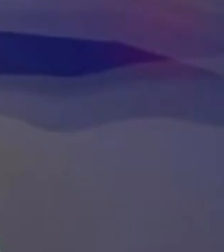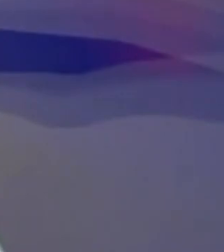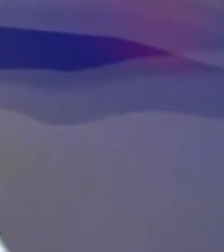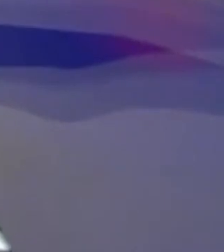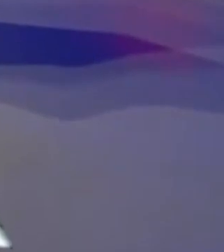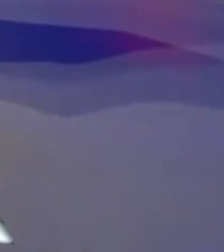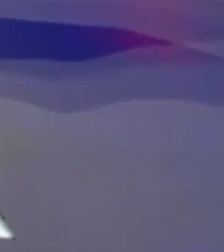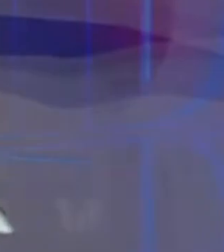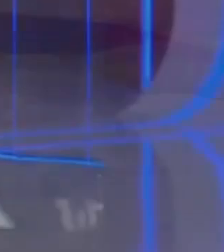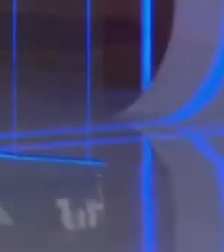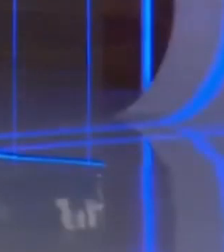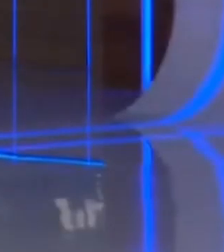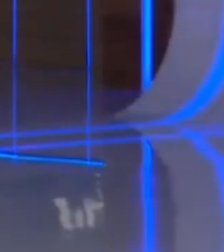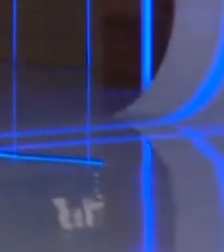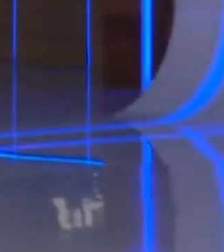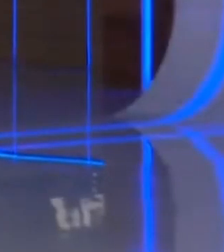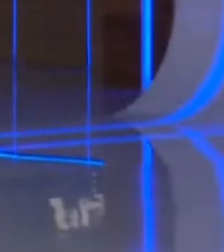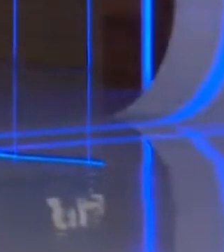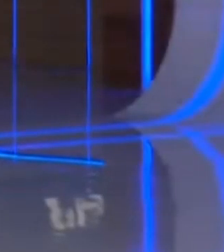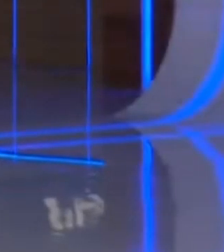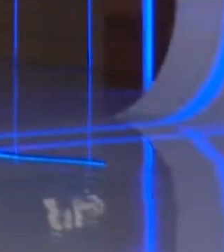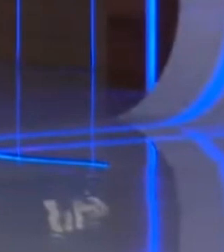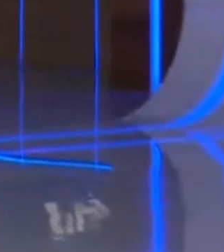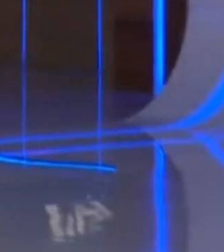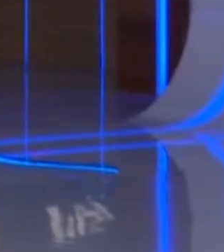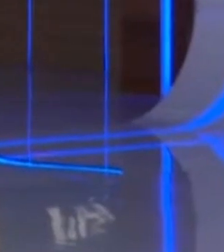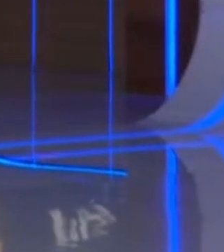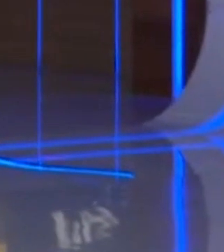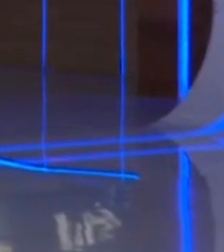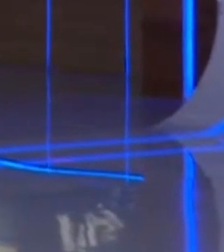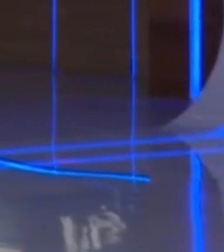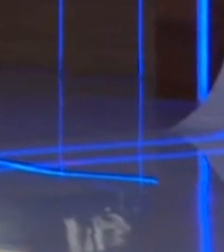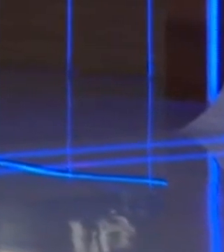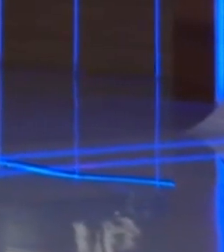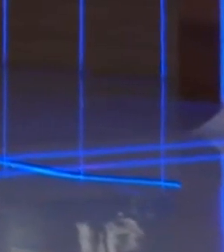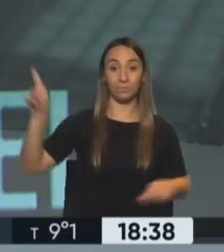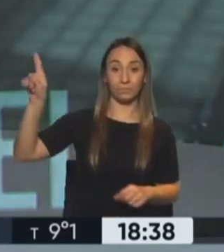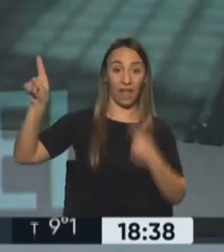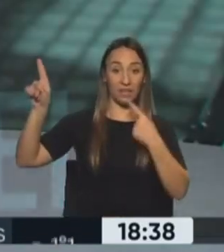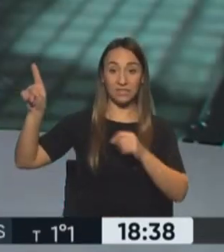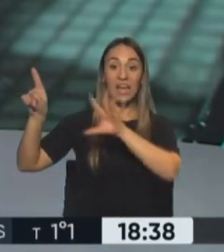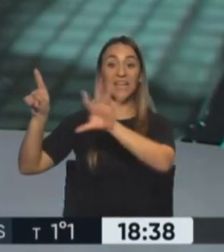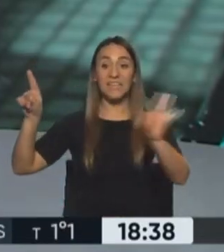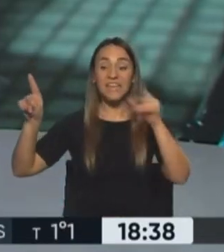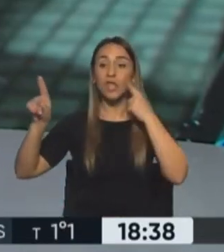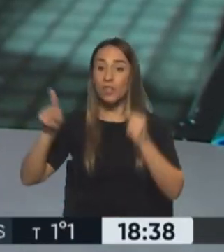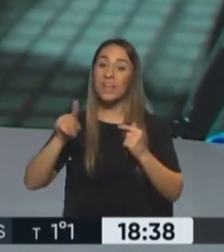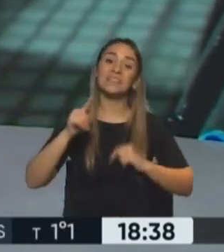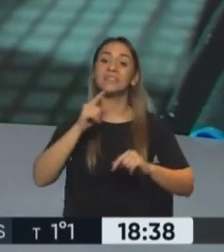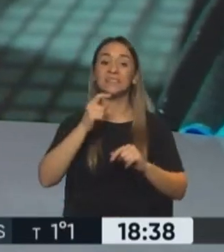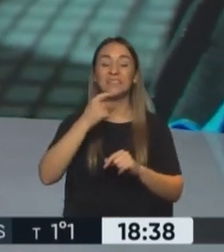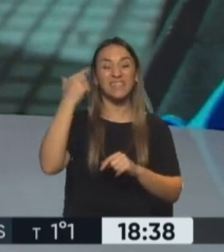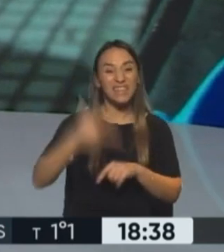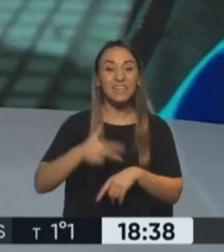Tehuel, desde adentro, misterio, angustia y una sospecha que estremece realmente. Tehuel de la Torre,